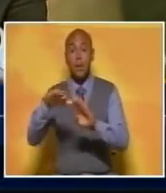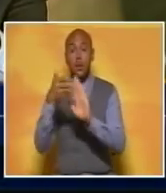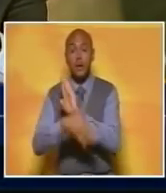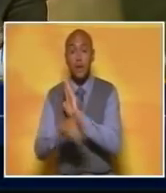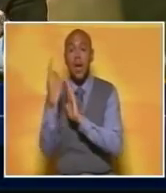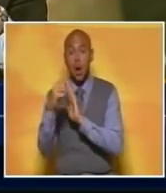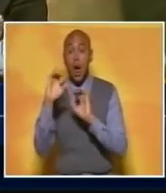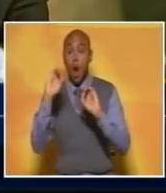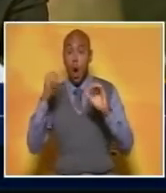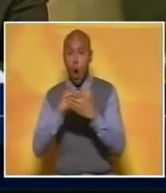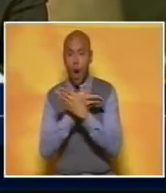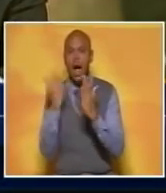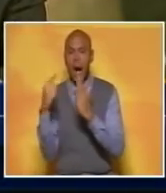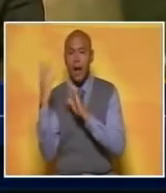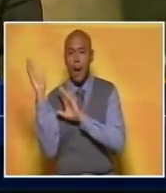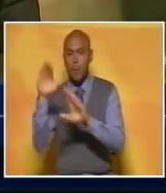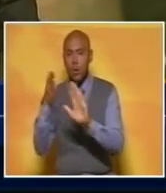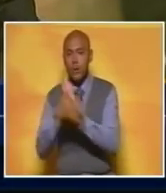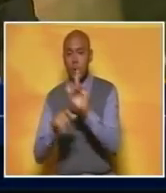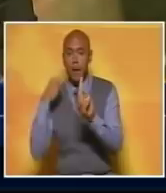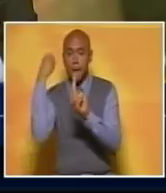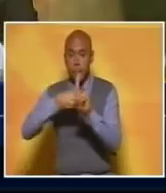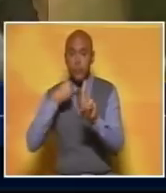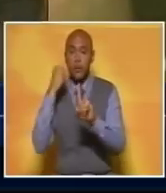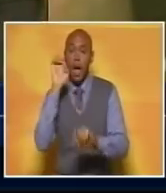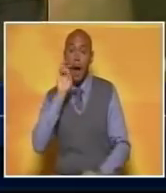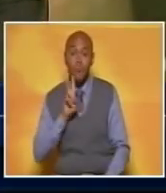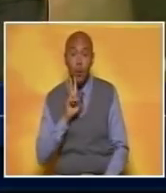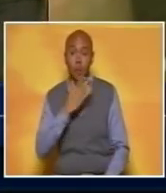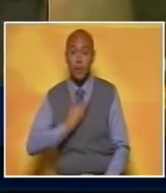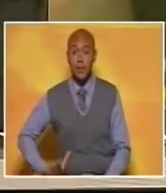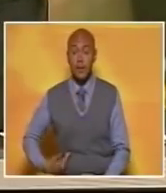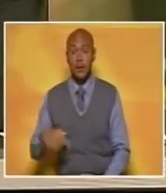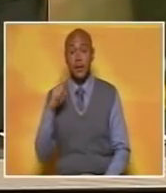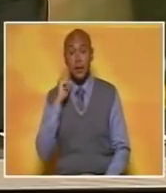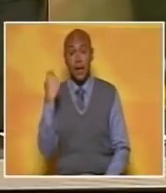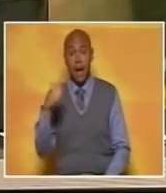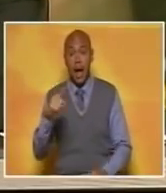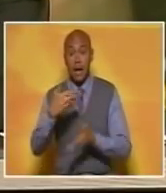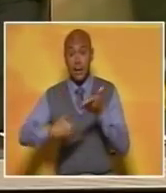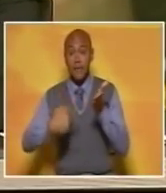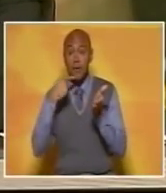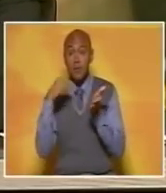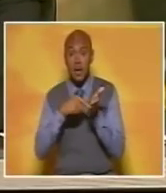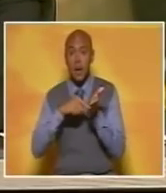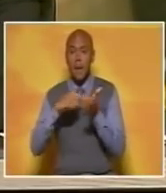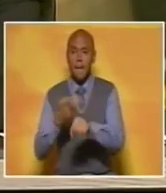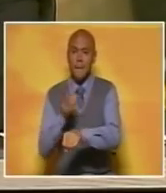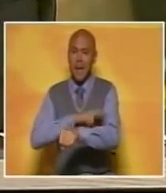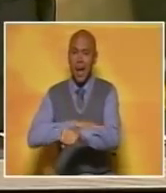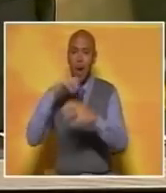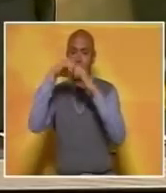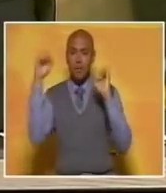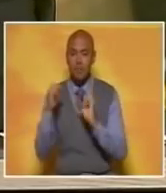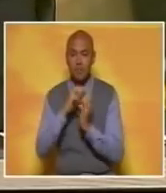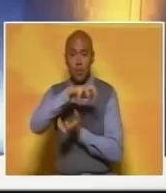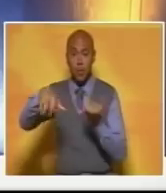este golpe de Estado contra Evo Morales. Y ese informe era el desencadenante para más violencia, mucha más